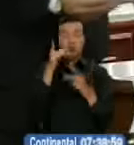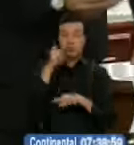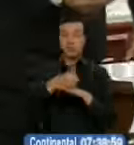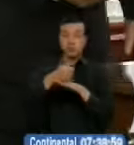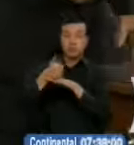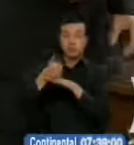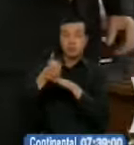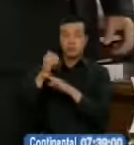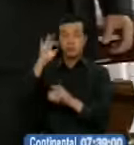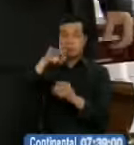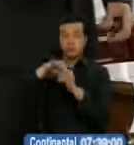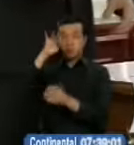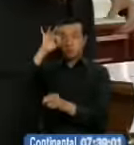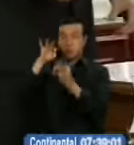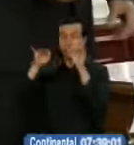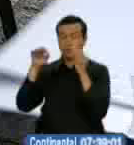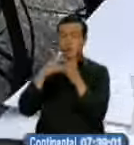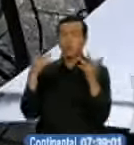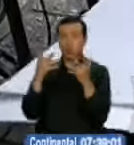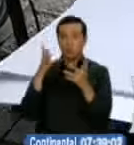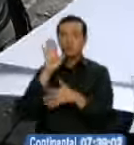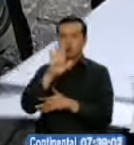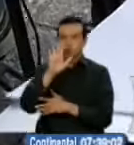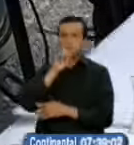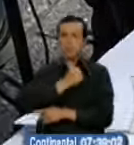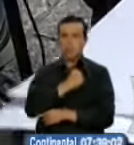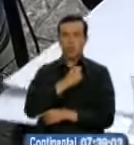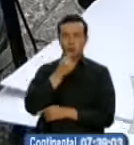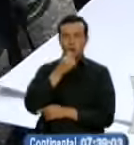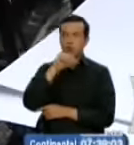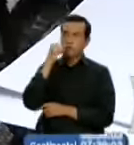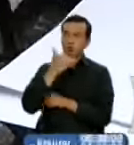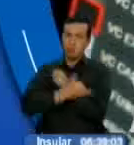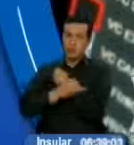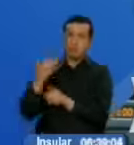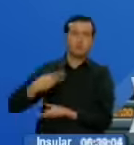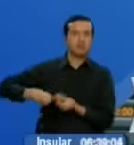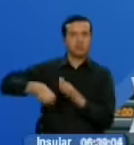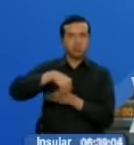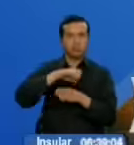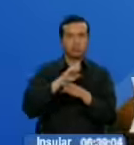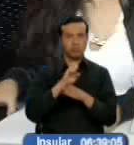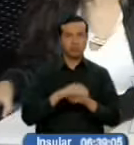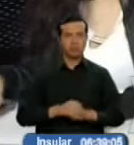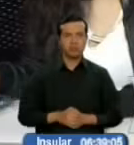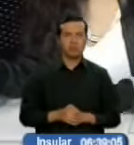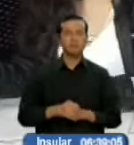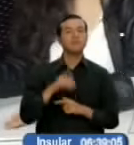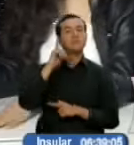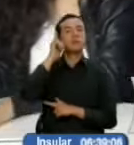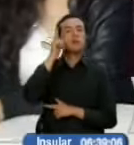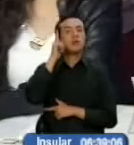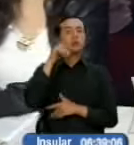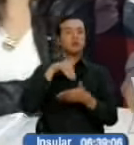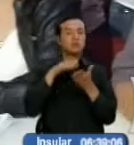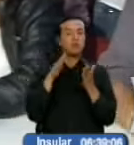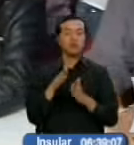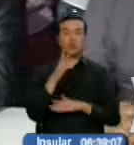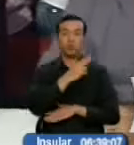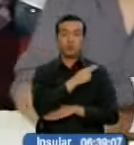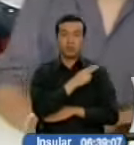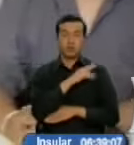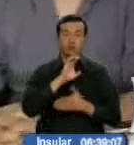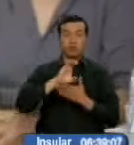autoridades de elección popular retornen sus inversiones en paraísos fiscales. Dirigentes estudiantiles secundarios y de